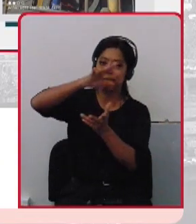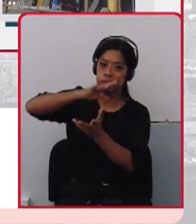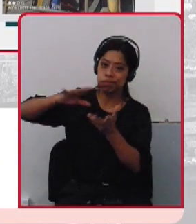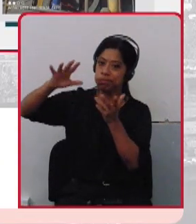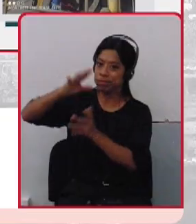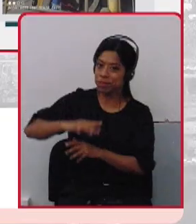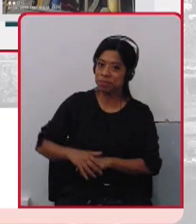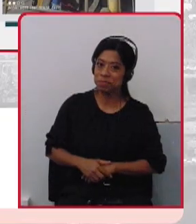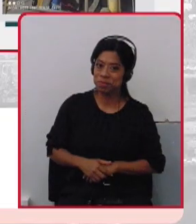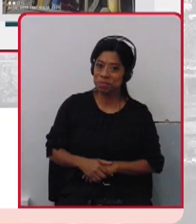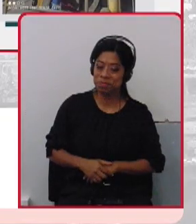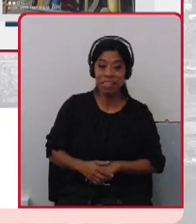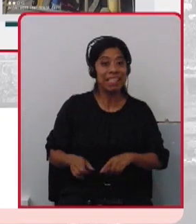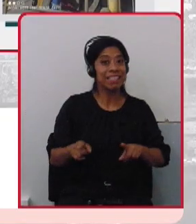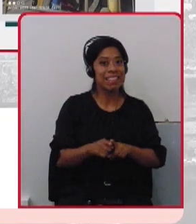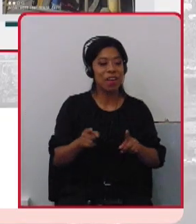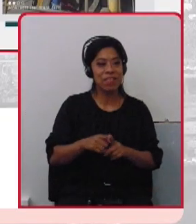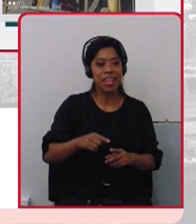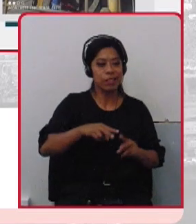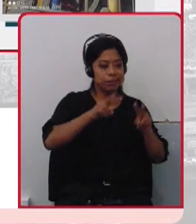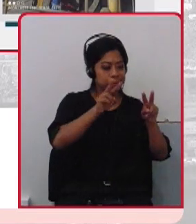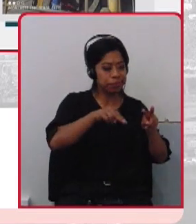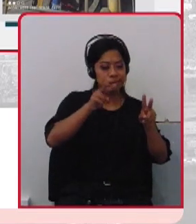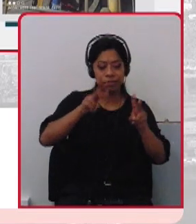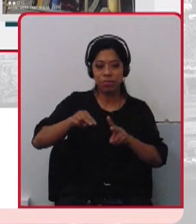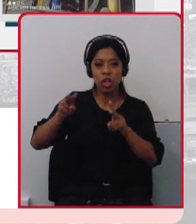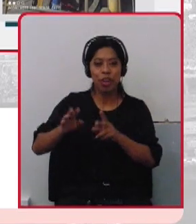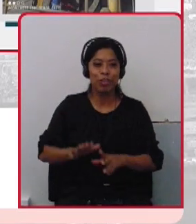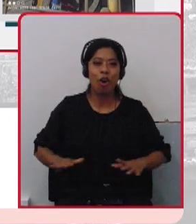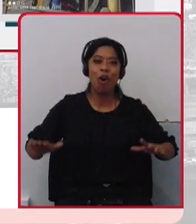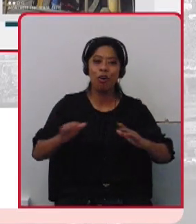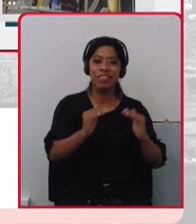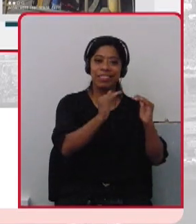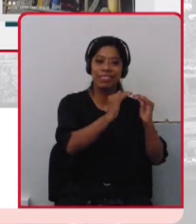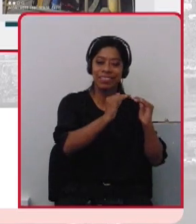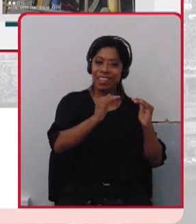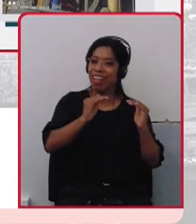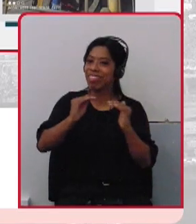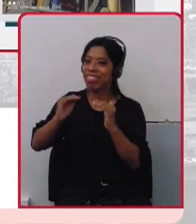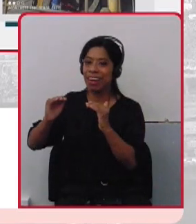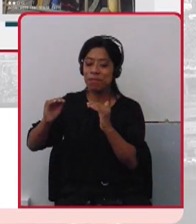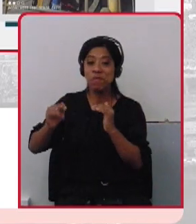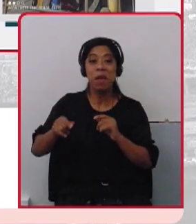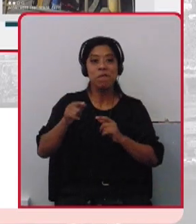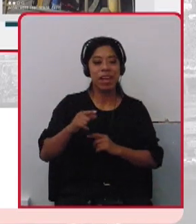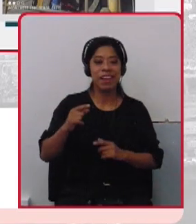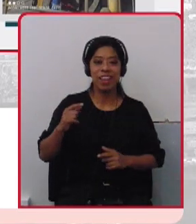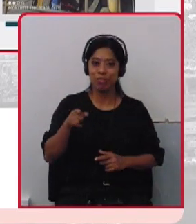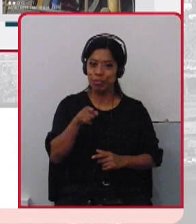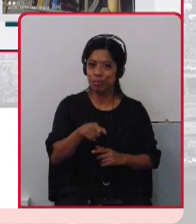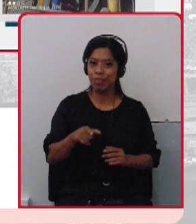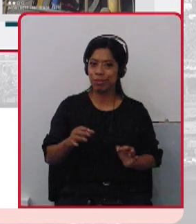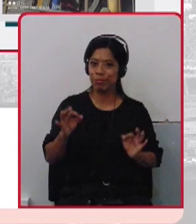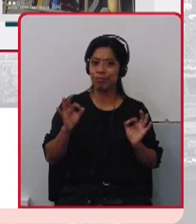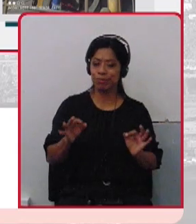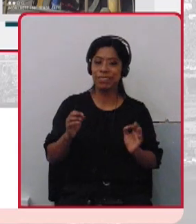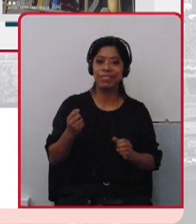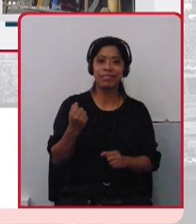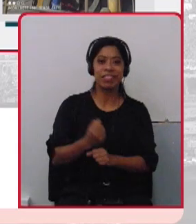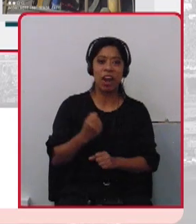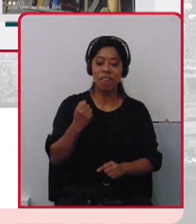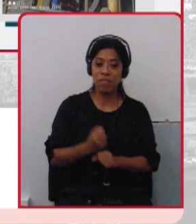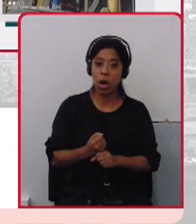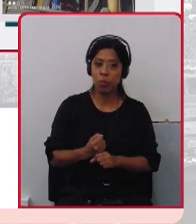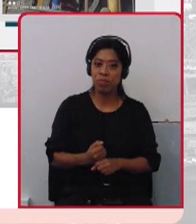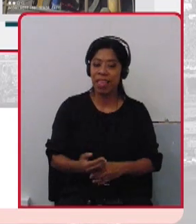y tiene que revisar todo su estándar para poder nosotros tener éxito en lo que decía Tomás, y gracias